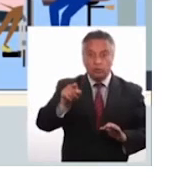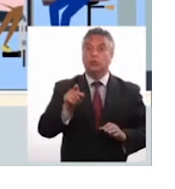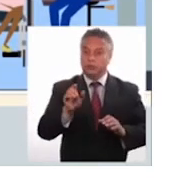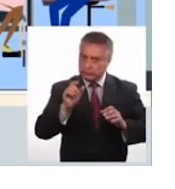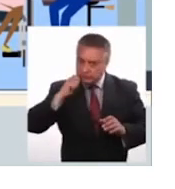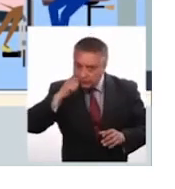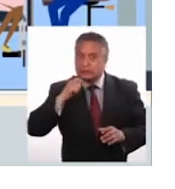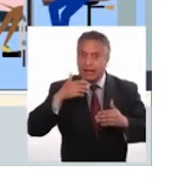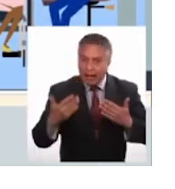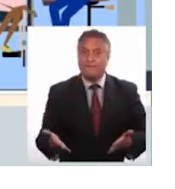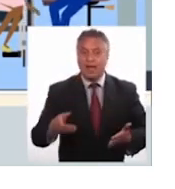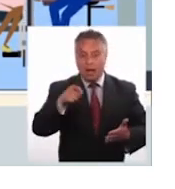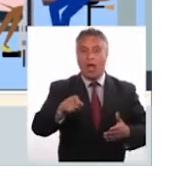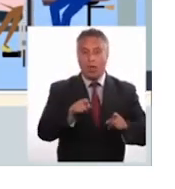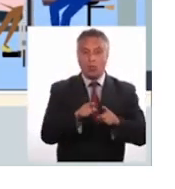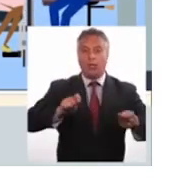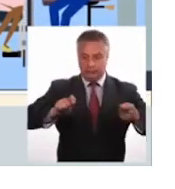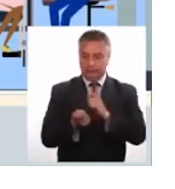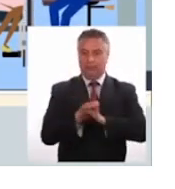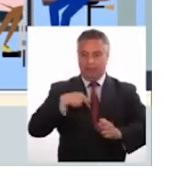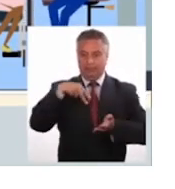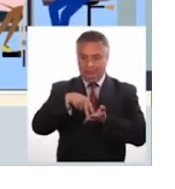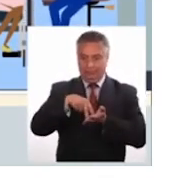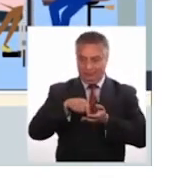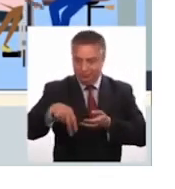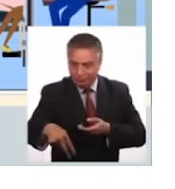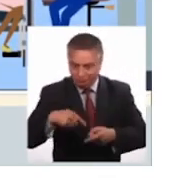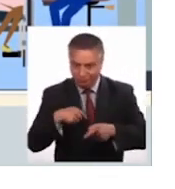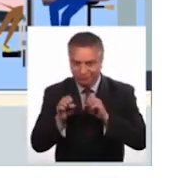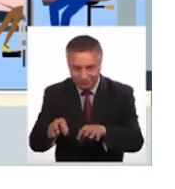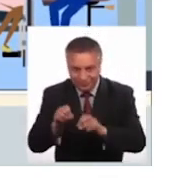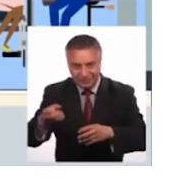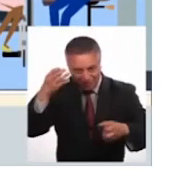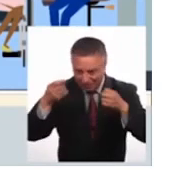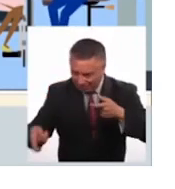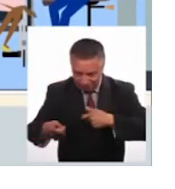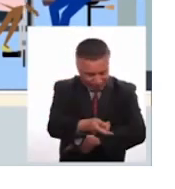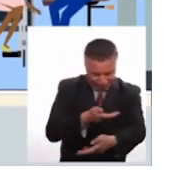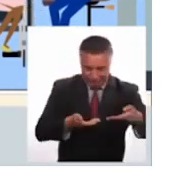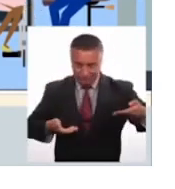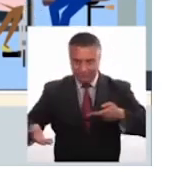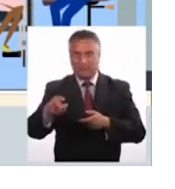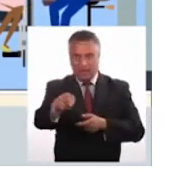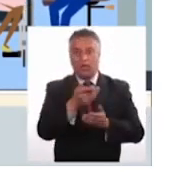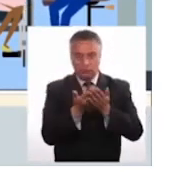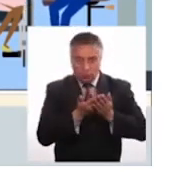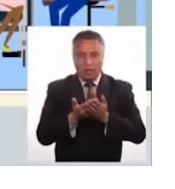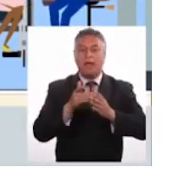la docente haga un cambio en su posicionamiento en el proceso enseñanza y aprendizaje con los y las